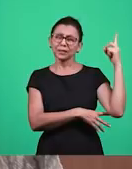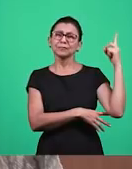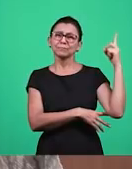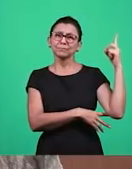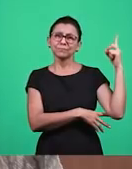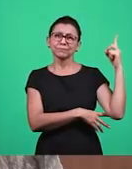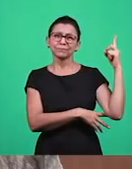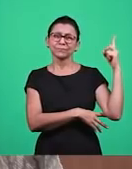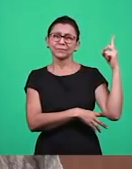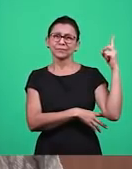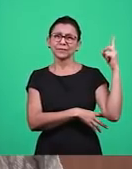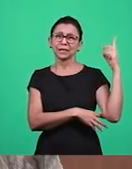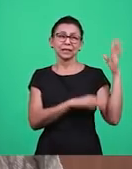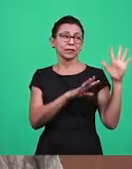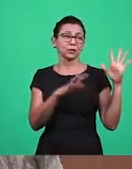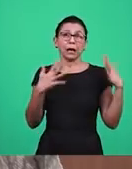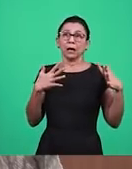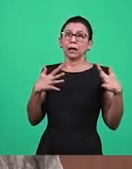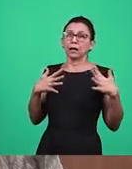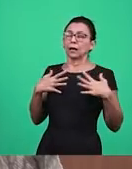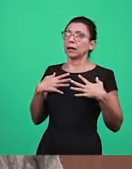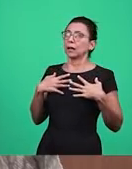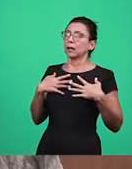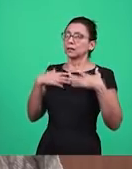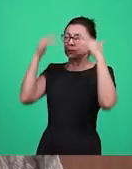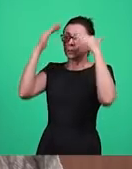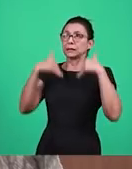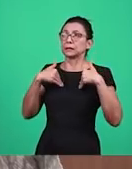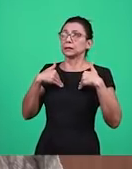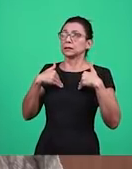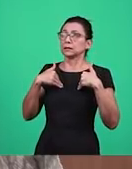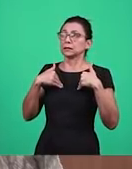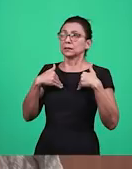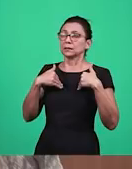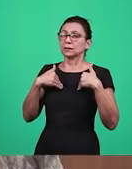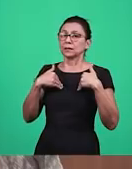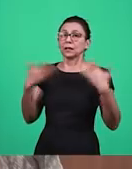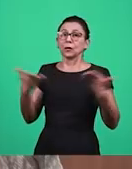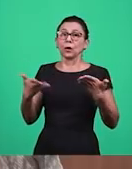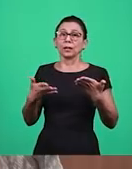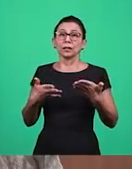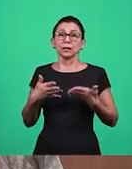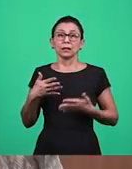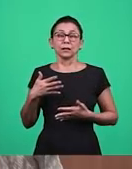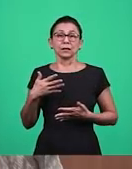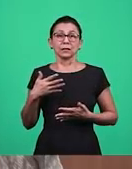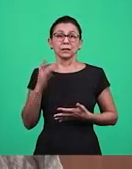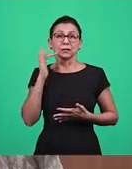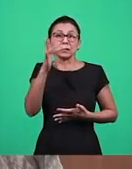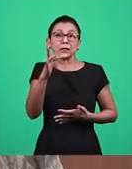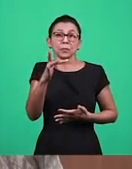Aquel Dios que en un momento le causó horror y pavor a él, temor, porque él estaba